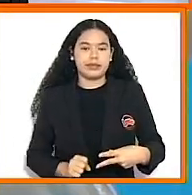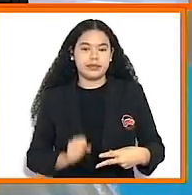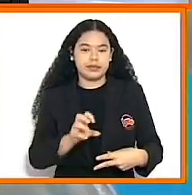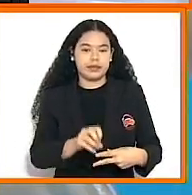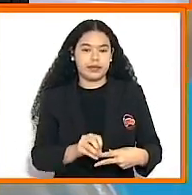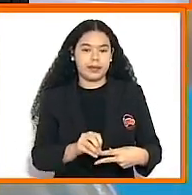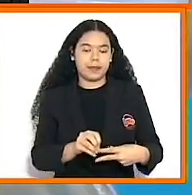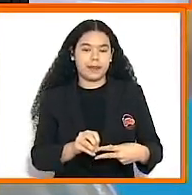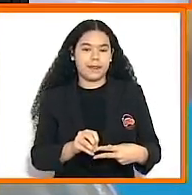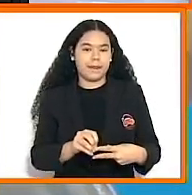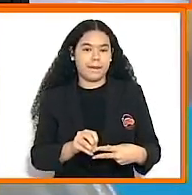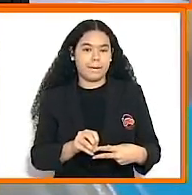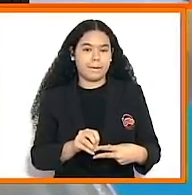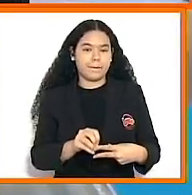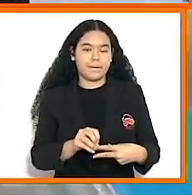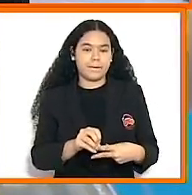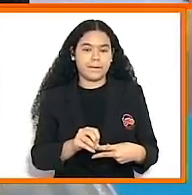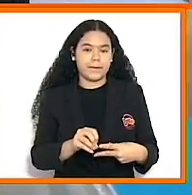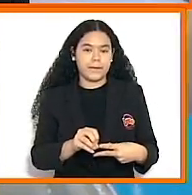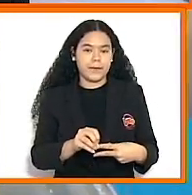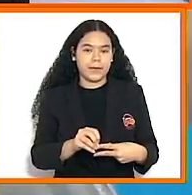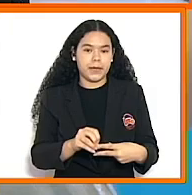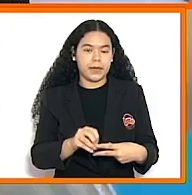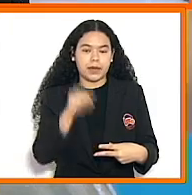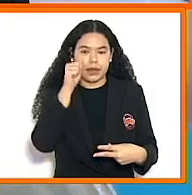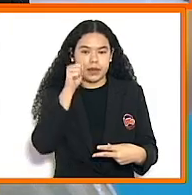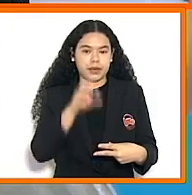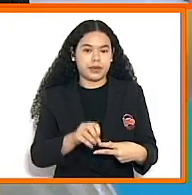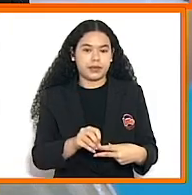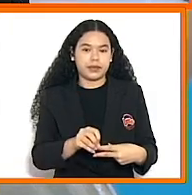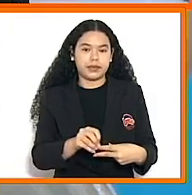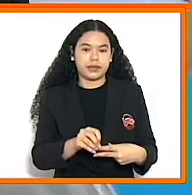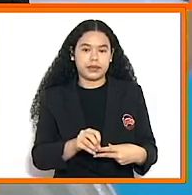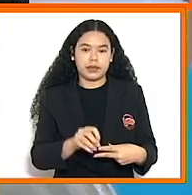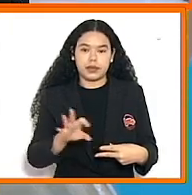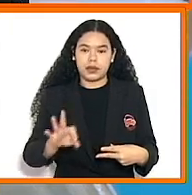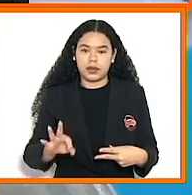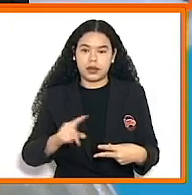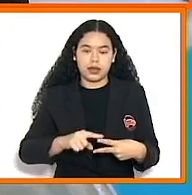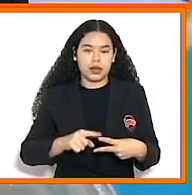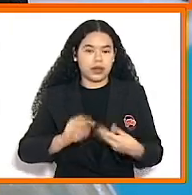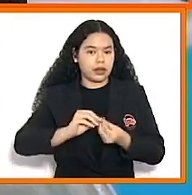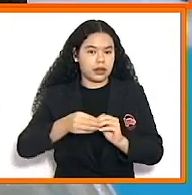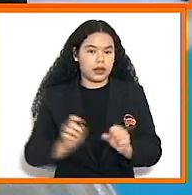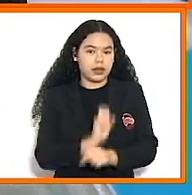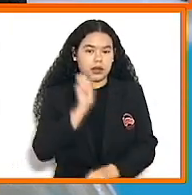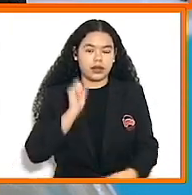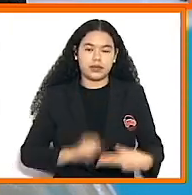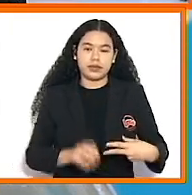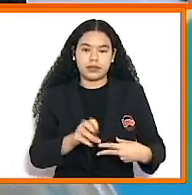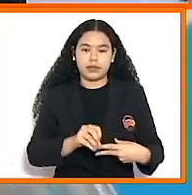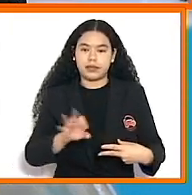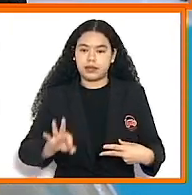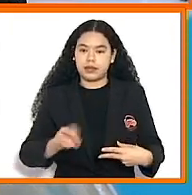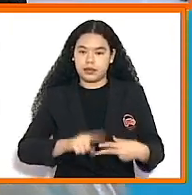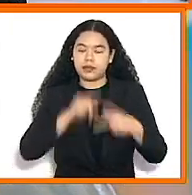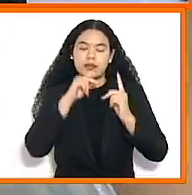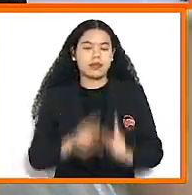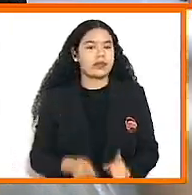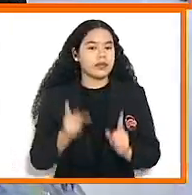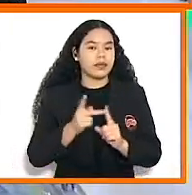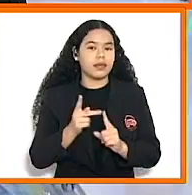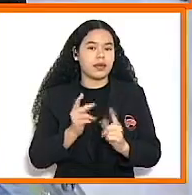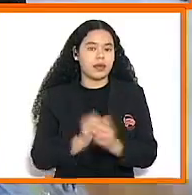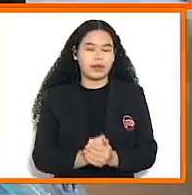0, segundo dígito. Atentos que este es el 9. Primer número ganador es el 09 con su catrachada